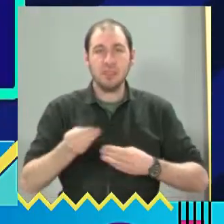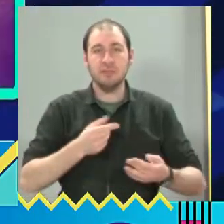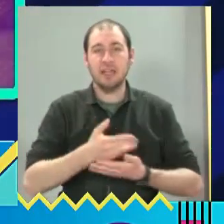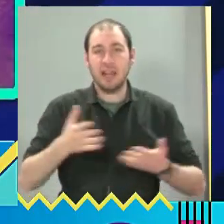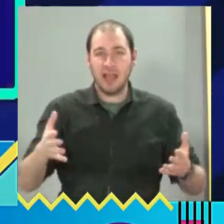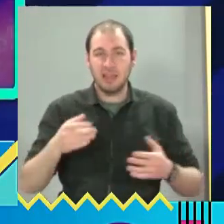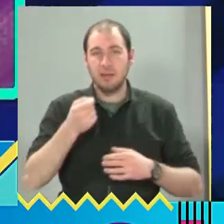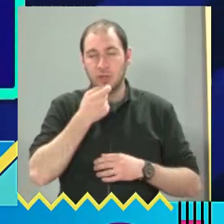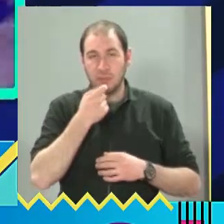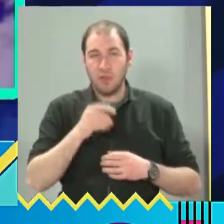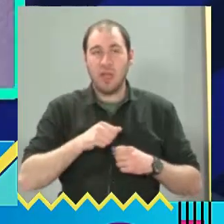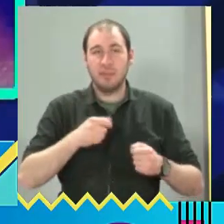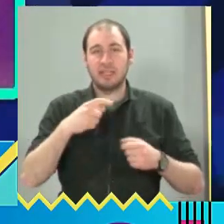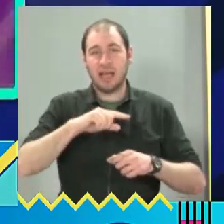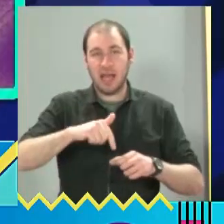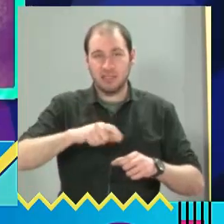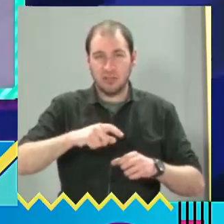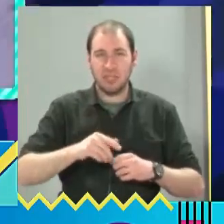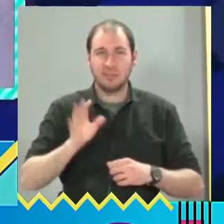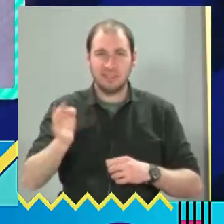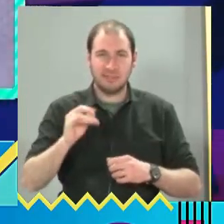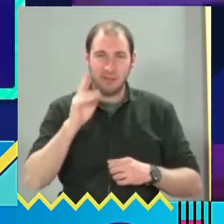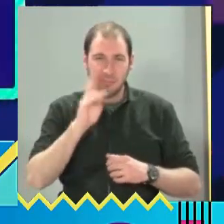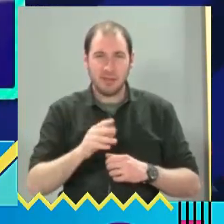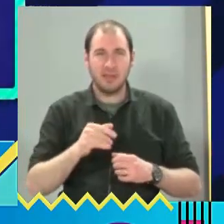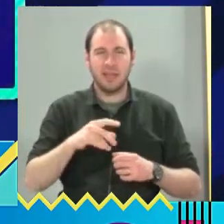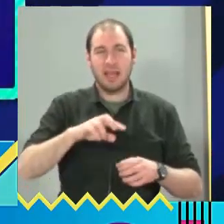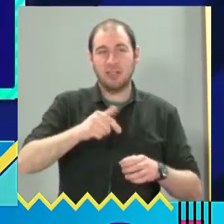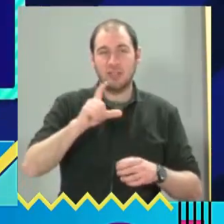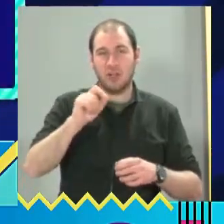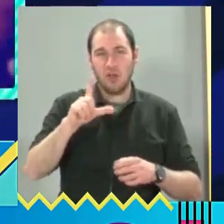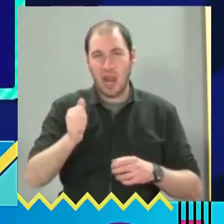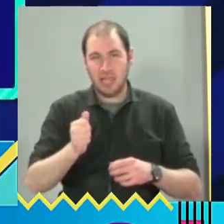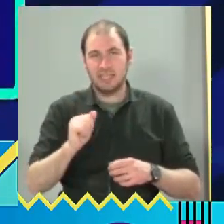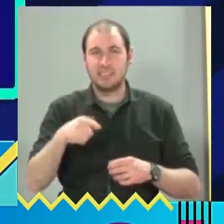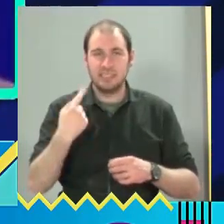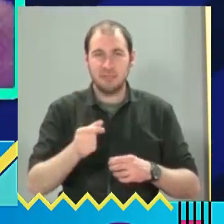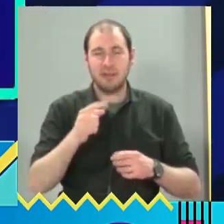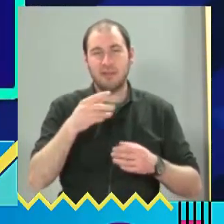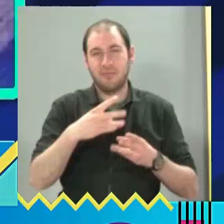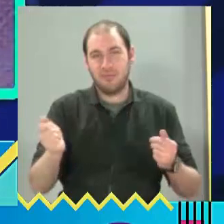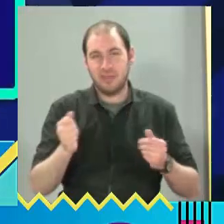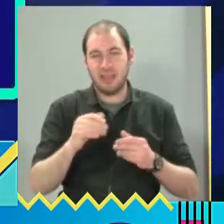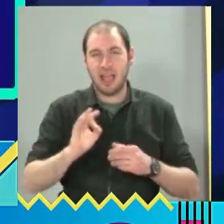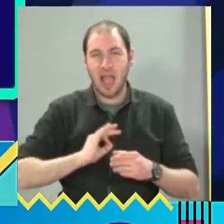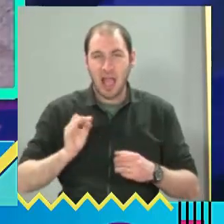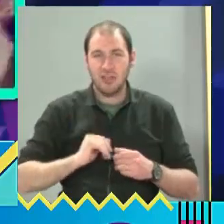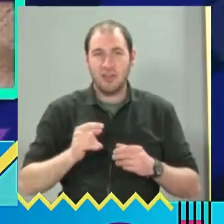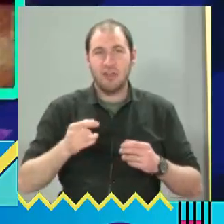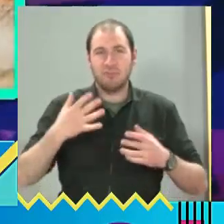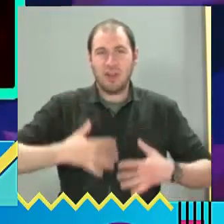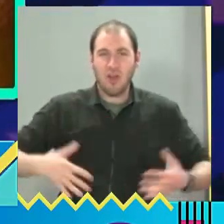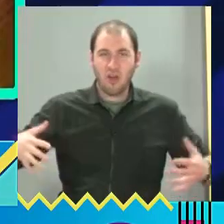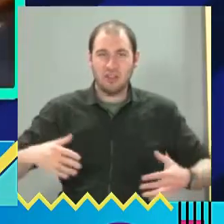por ejemplo, como una empresa de gaseosa, que vos siempre la ves, de gaseosa cola, siempre lo ves fin de año, inventaron un gordito que ahora